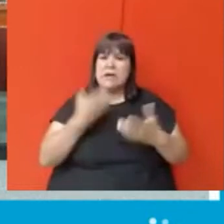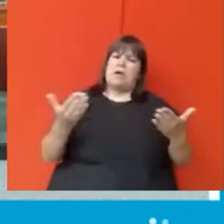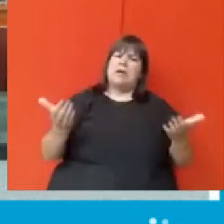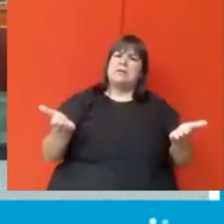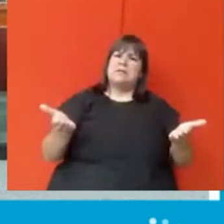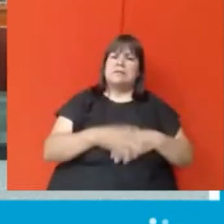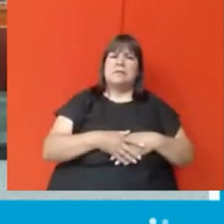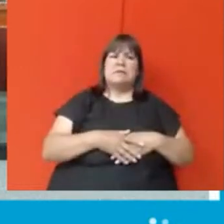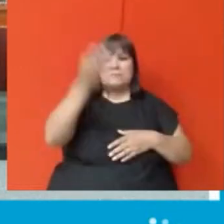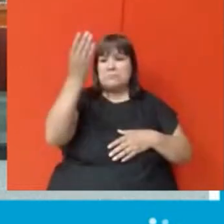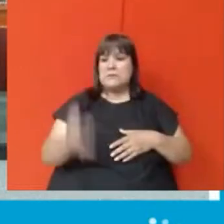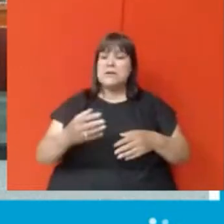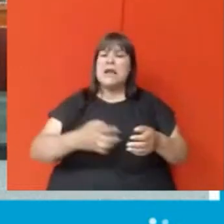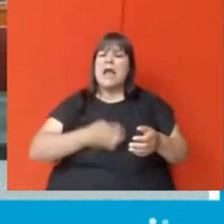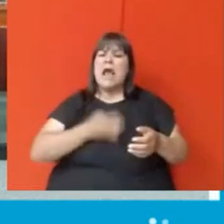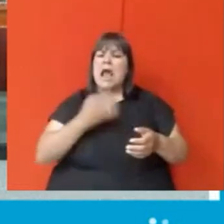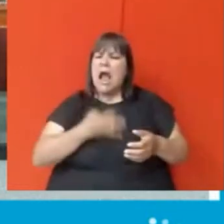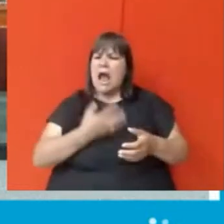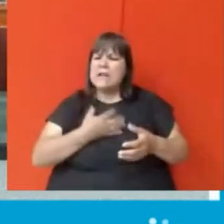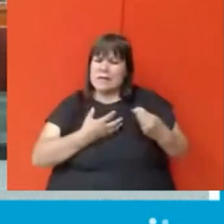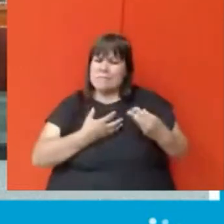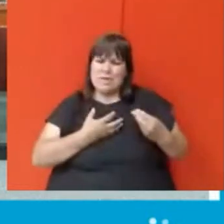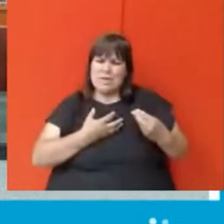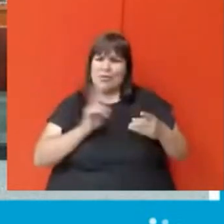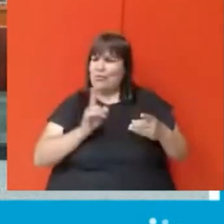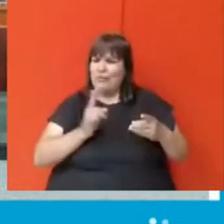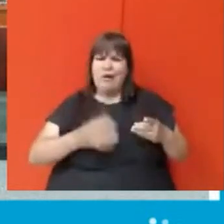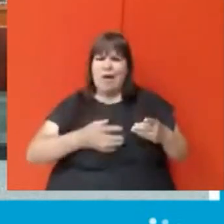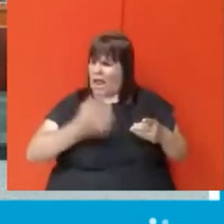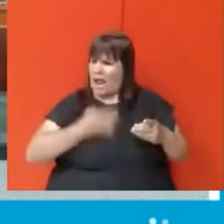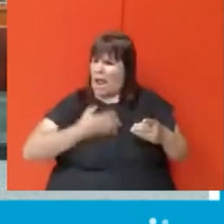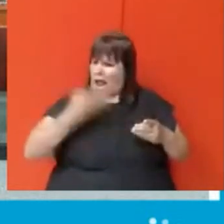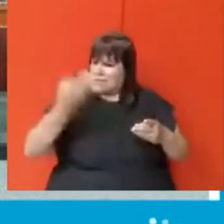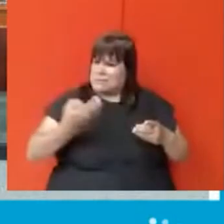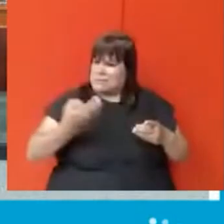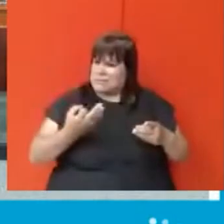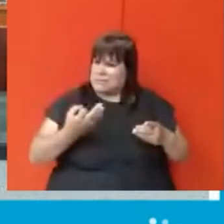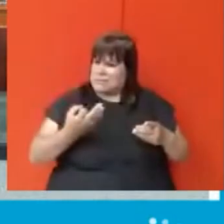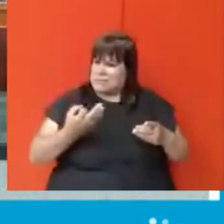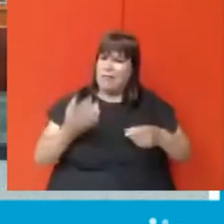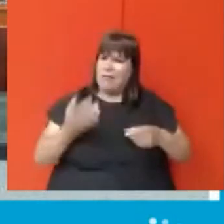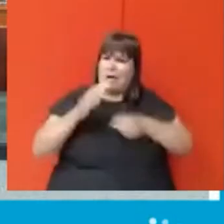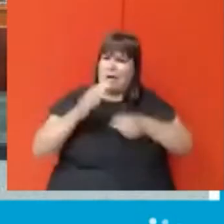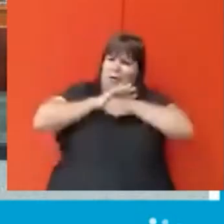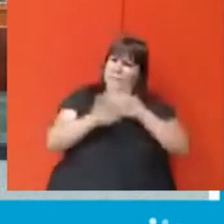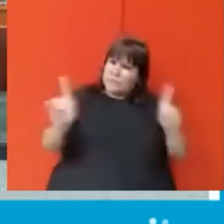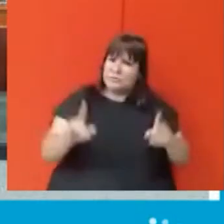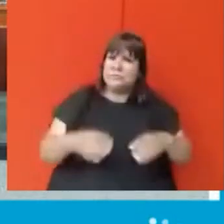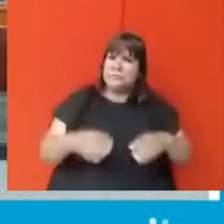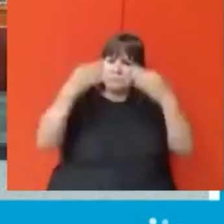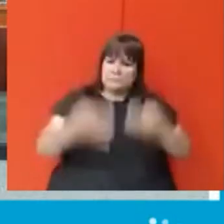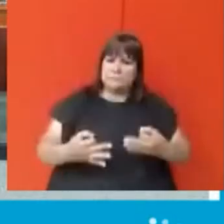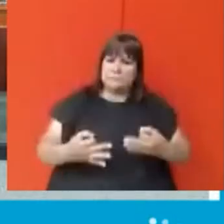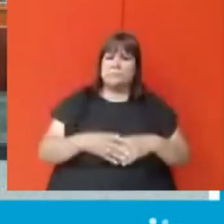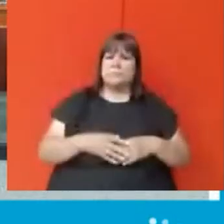quejarse sin temor, que pueda quejarse sin temor a que lo repriman o a que lo reporten.